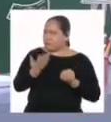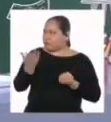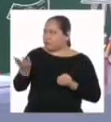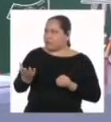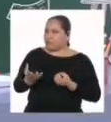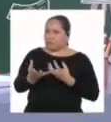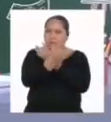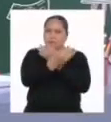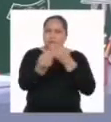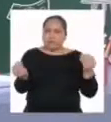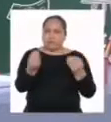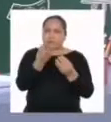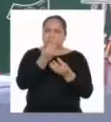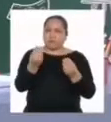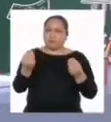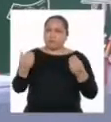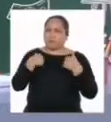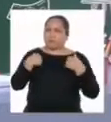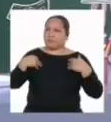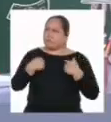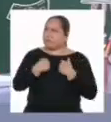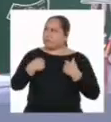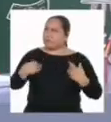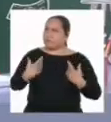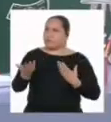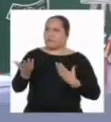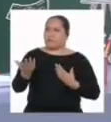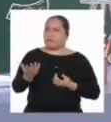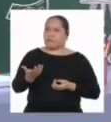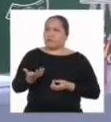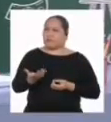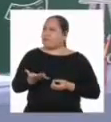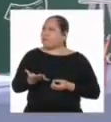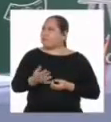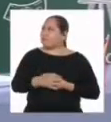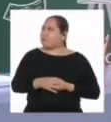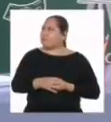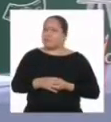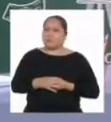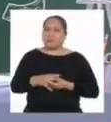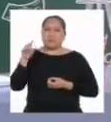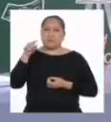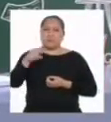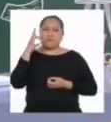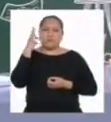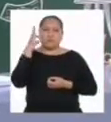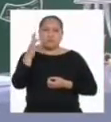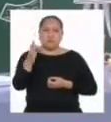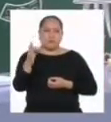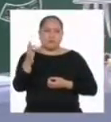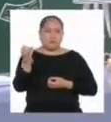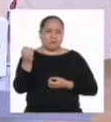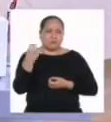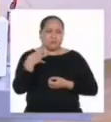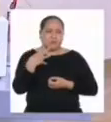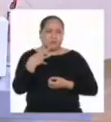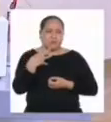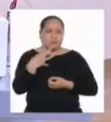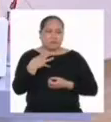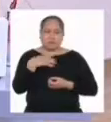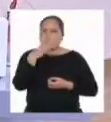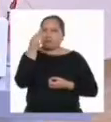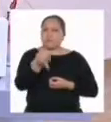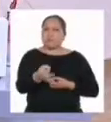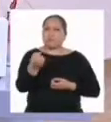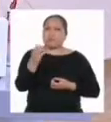y que se extinguirán muchas especies como los amigos y amigas de Atoj. A ese futuro se refería.